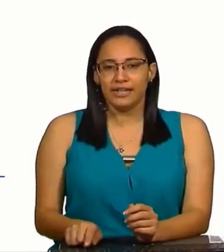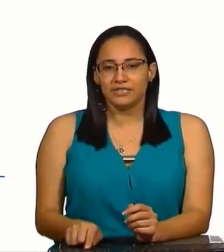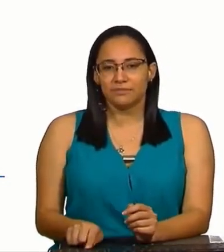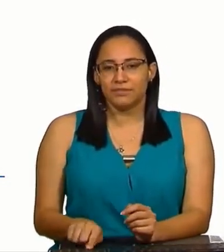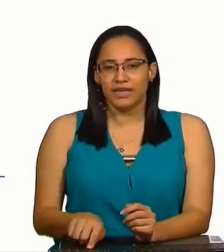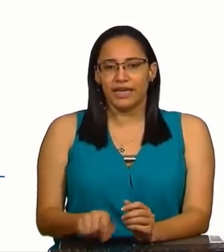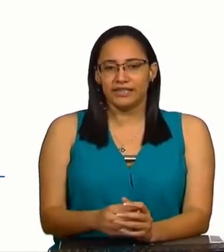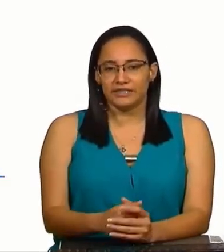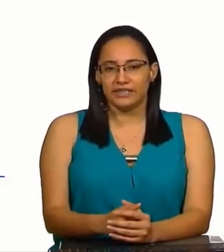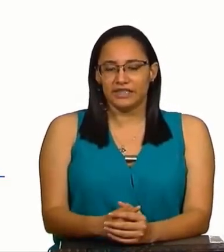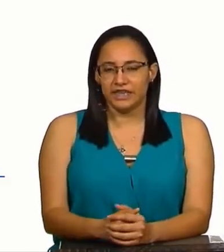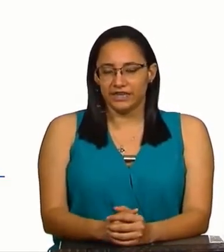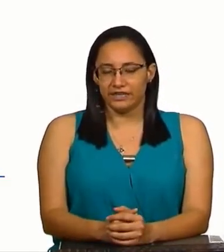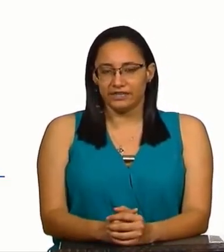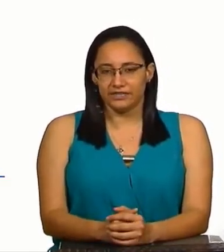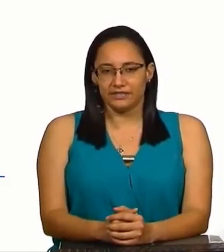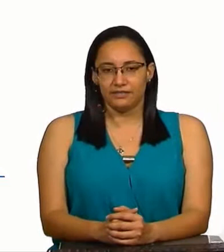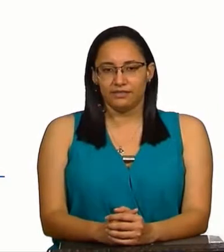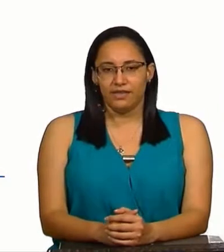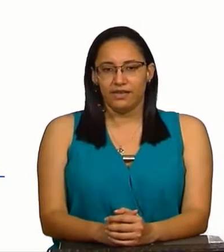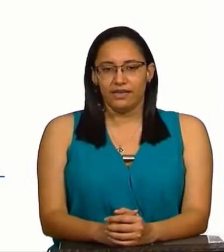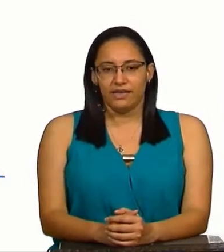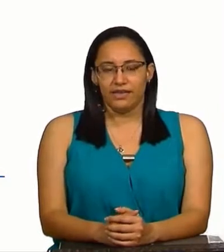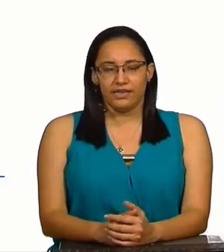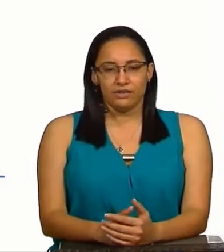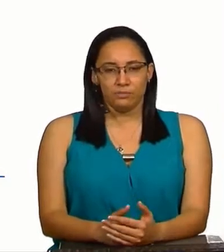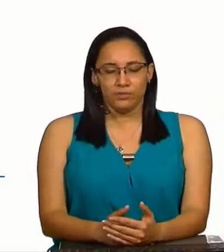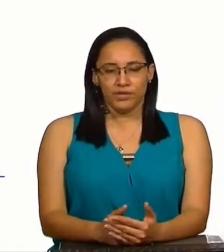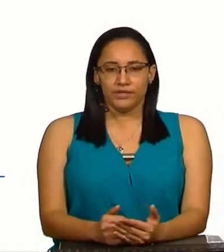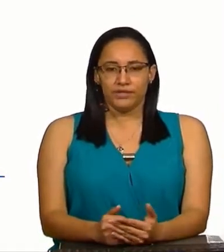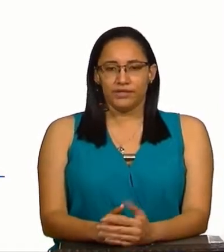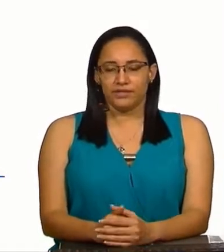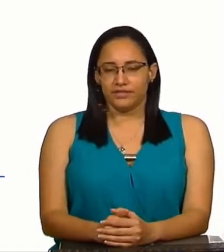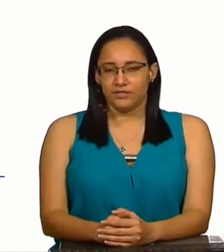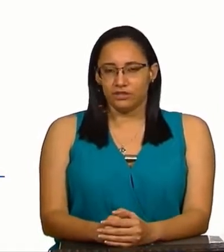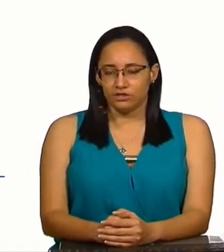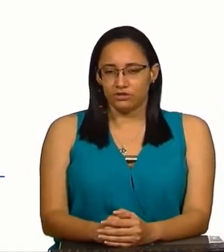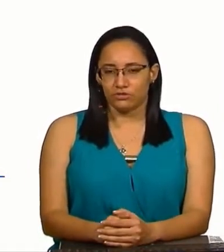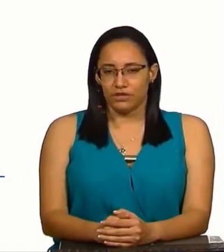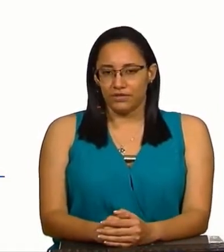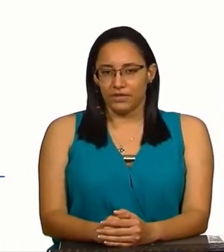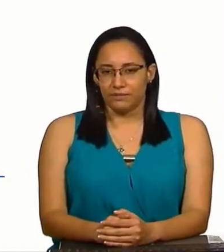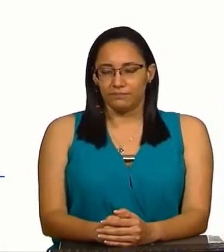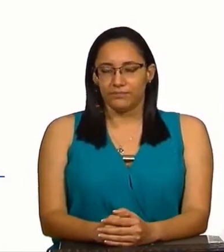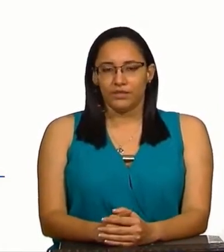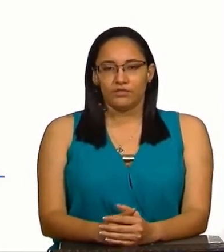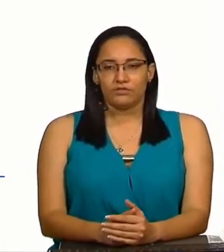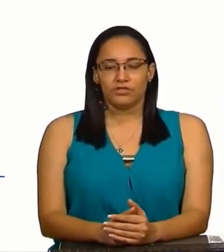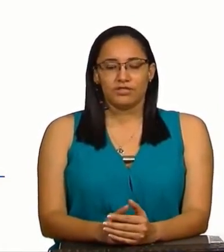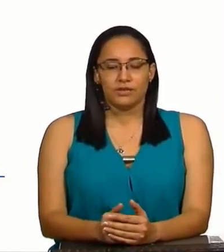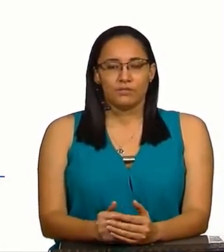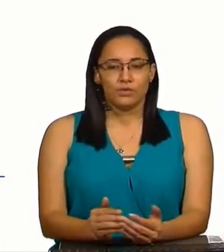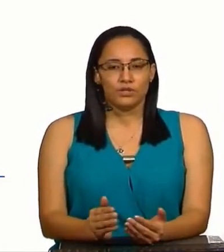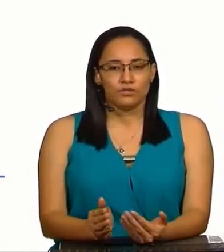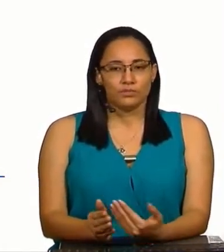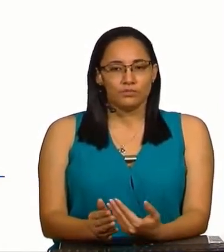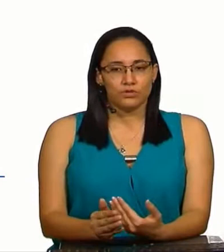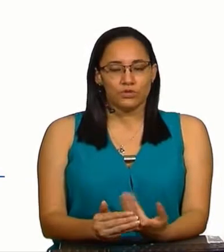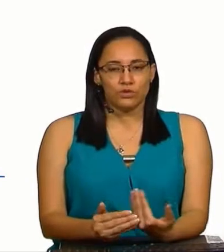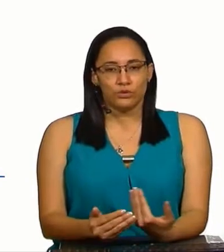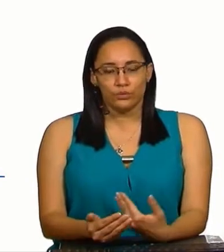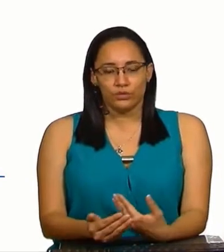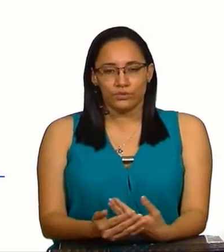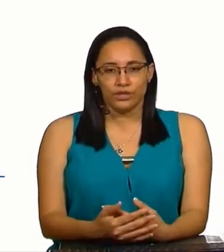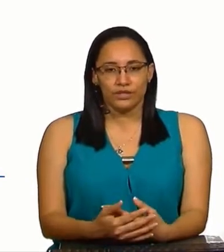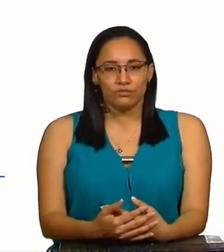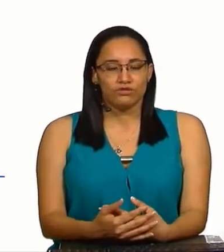She can't be 18 yet. Ella no puede tener 18 todavía. Entonces estamos